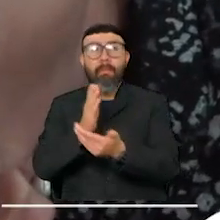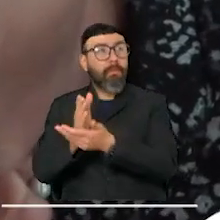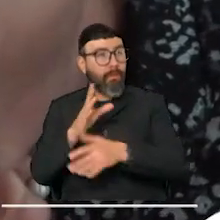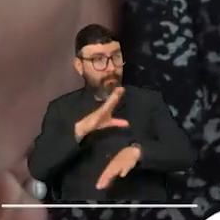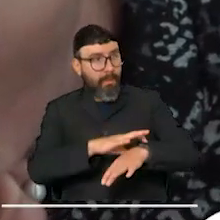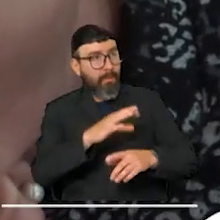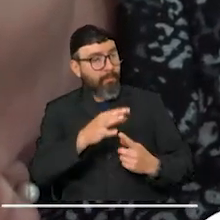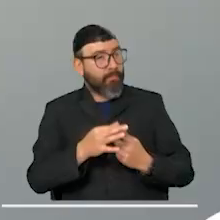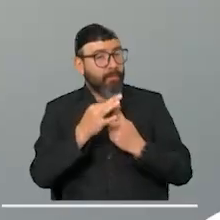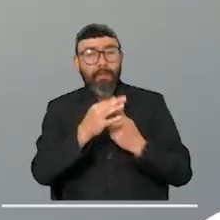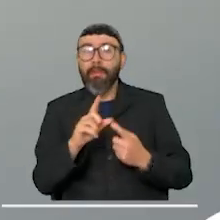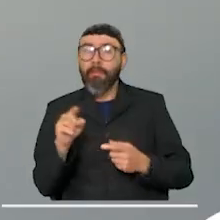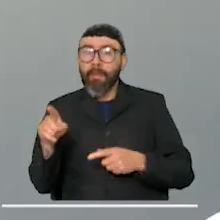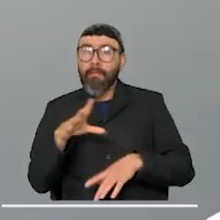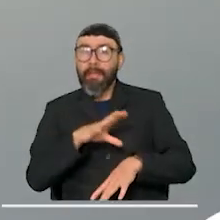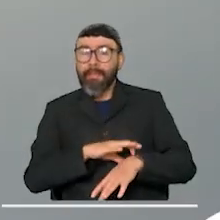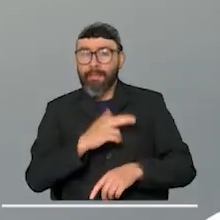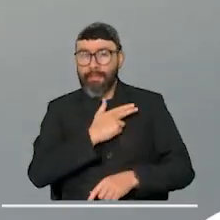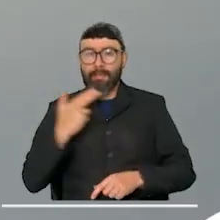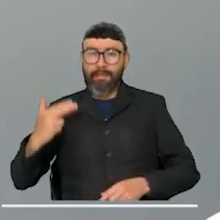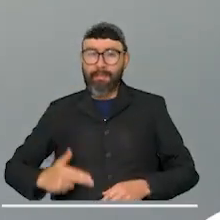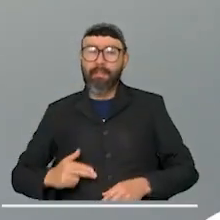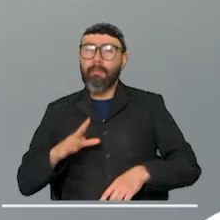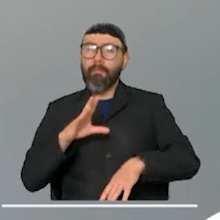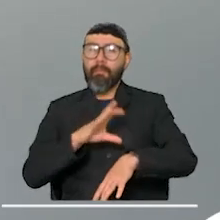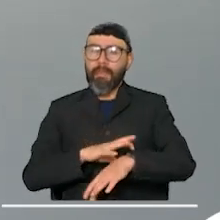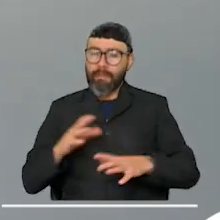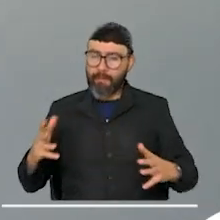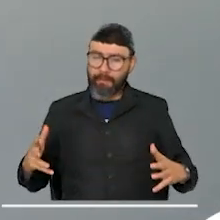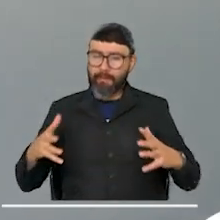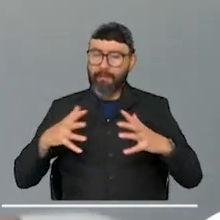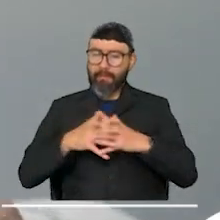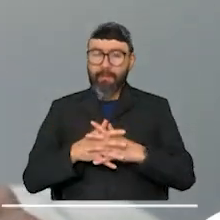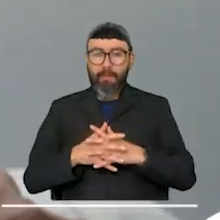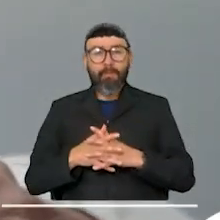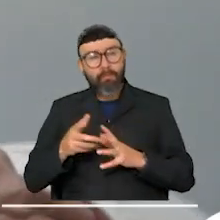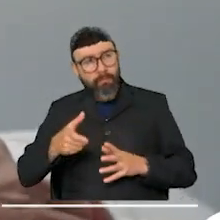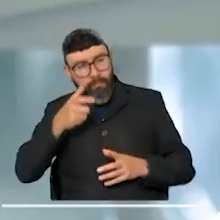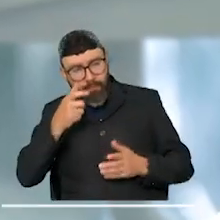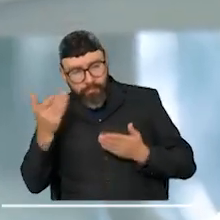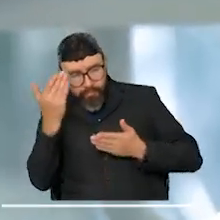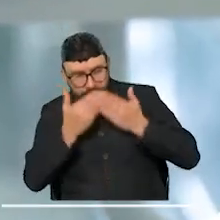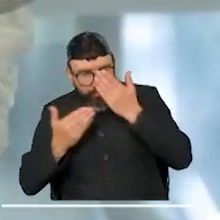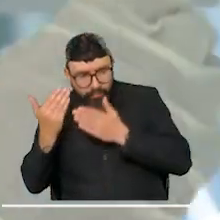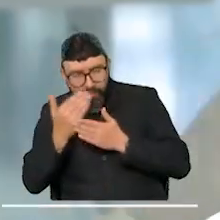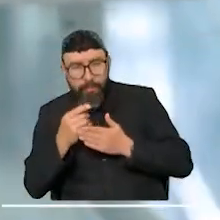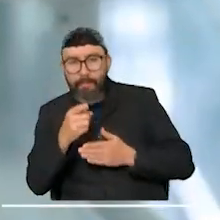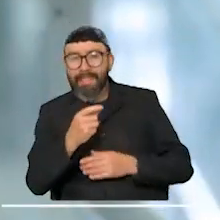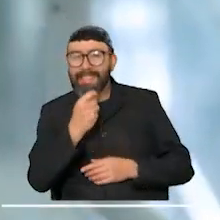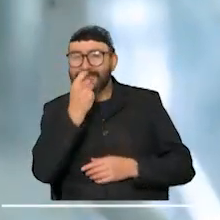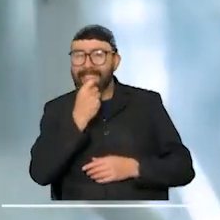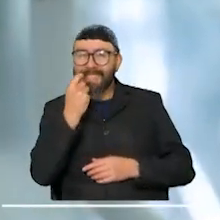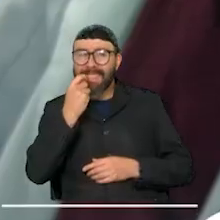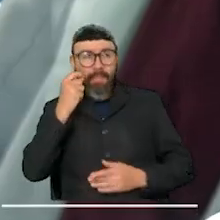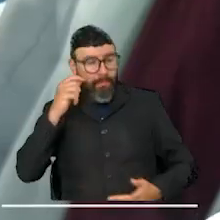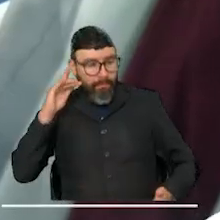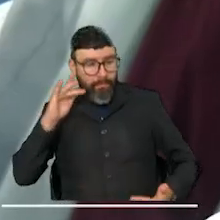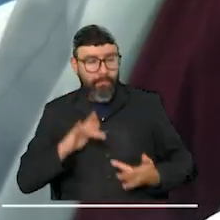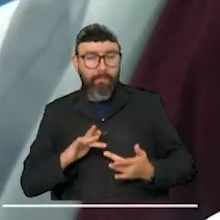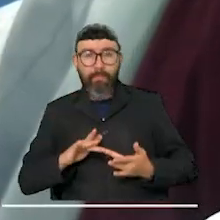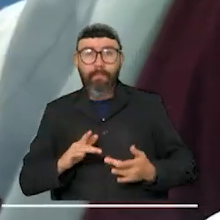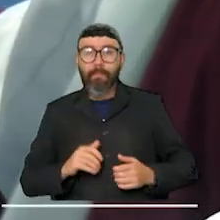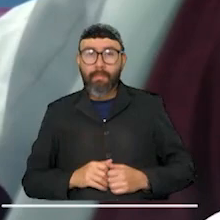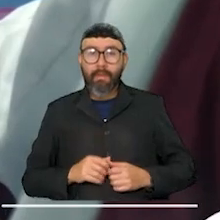medicina china medicina integrativa diagnóstico médico odontología neurofocal